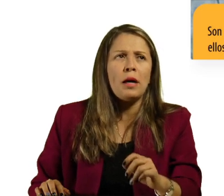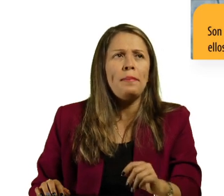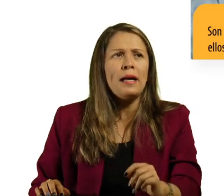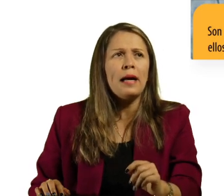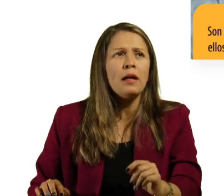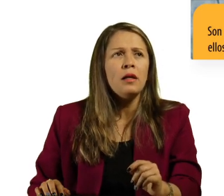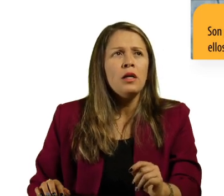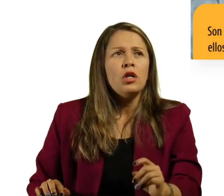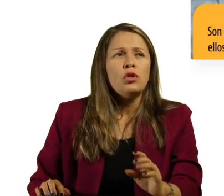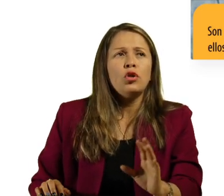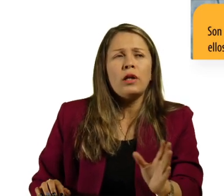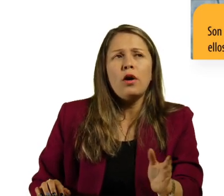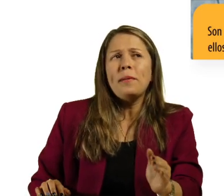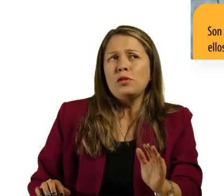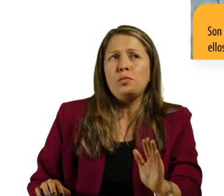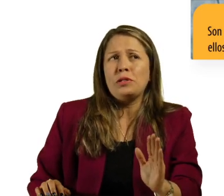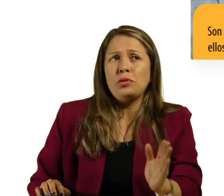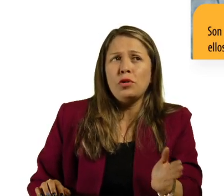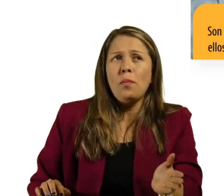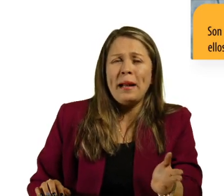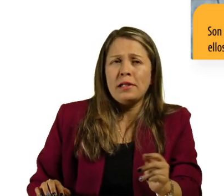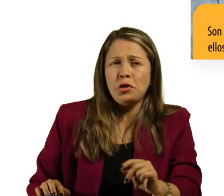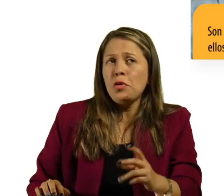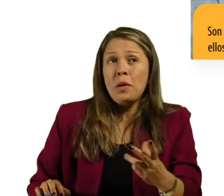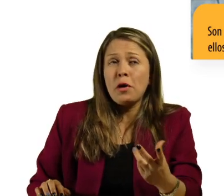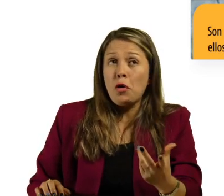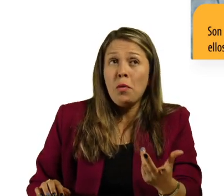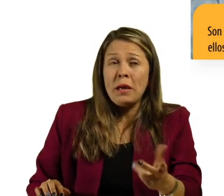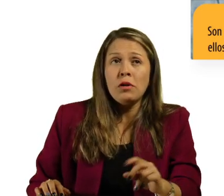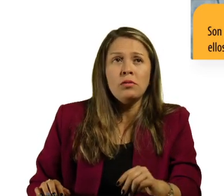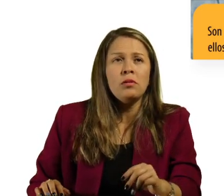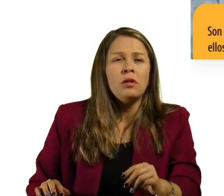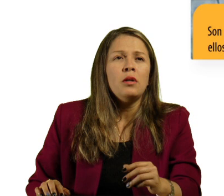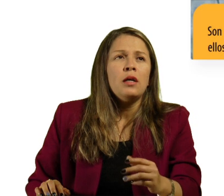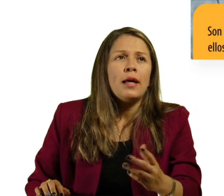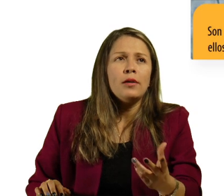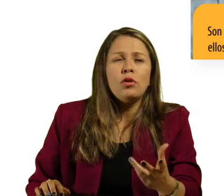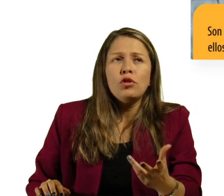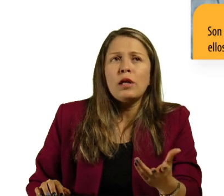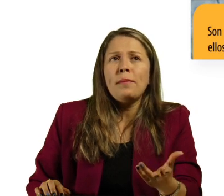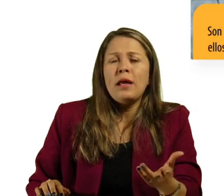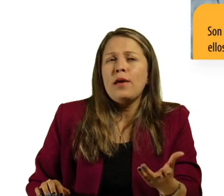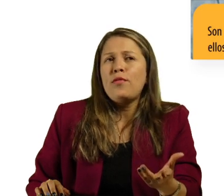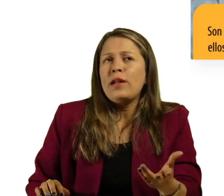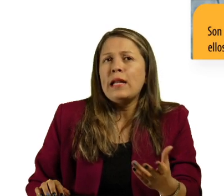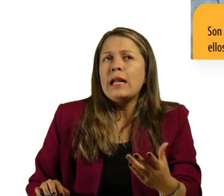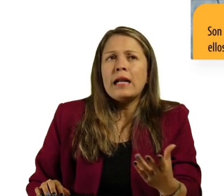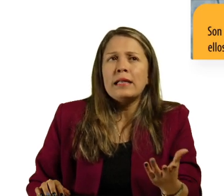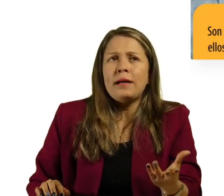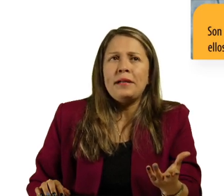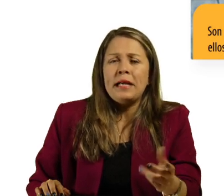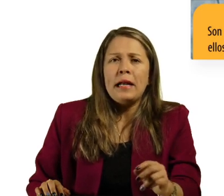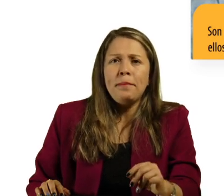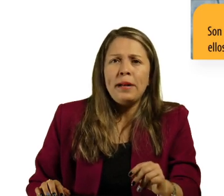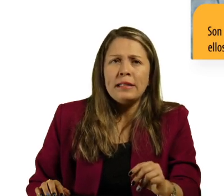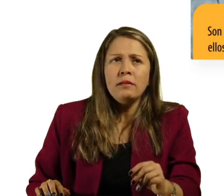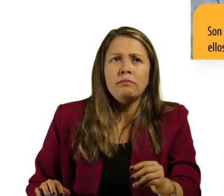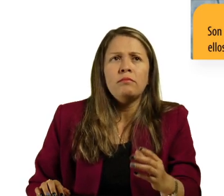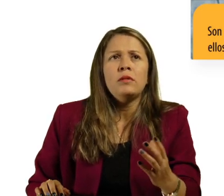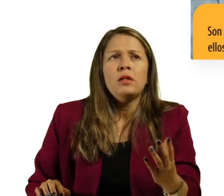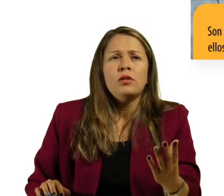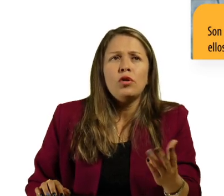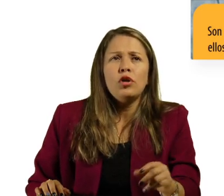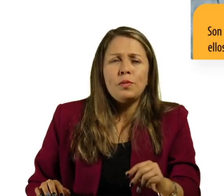los voy a aplicar, yo tengo presupuestos de operación o económicos, que son los que me definen la rentabilidad de la